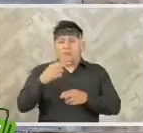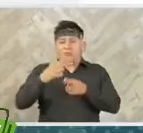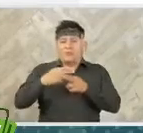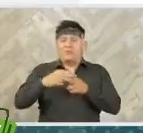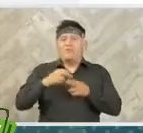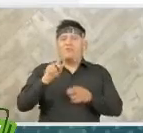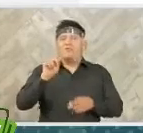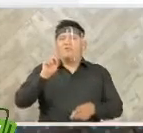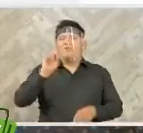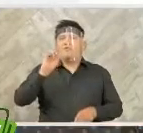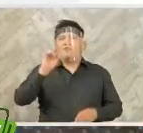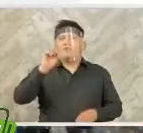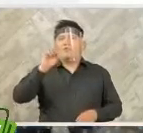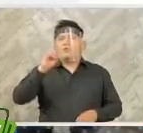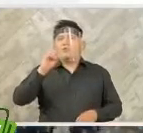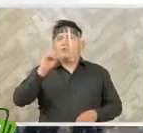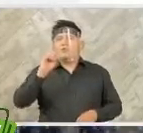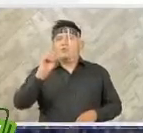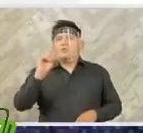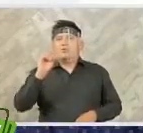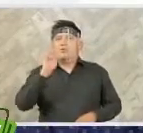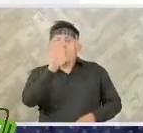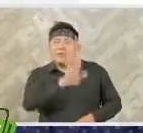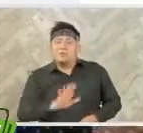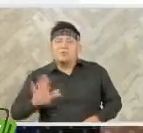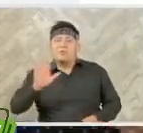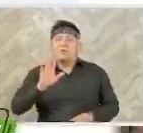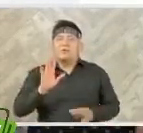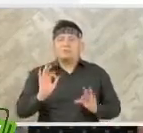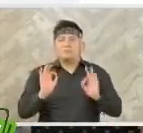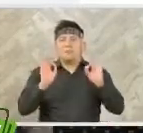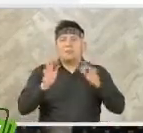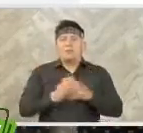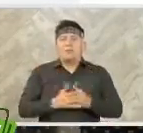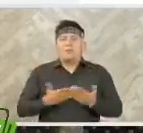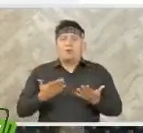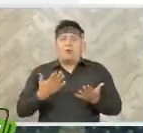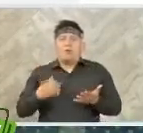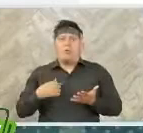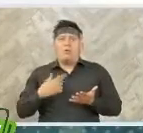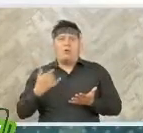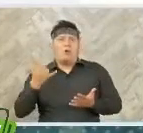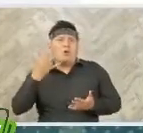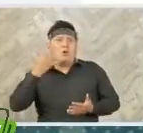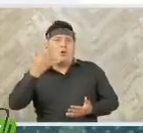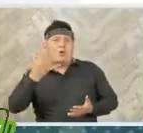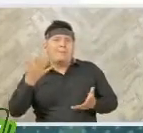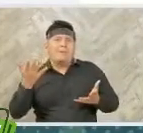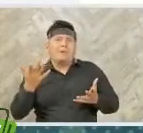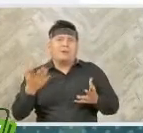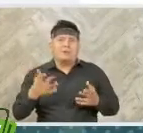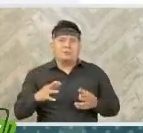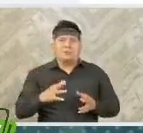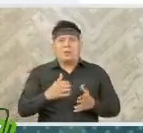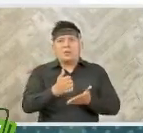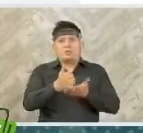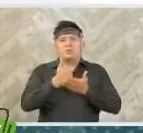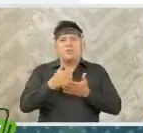Garantías. ¿Cómo puedo acceder a esta línea de crédito? Para eso responde el secretario de Banco del Progreso, Juan Diego Peña.